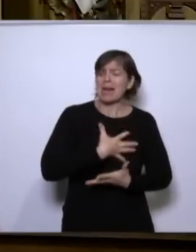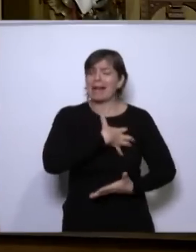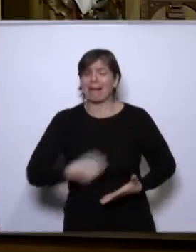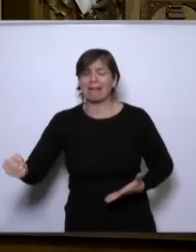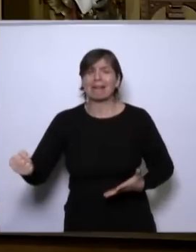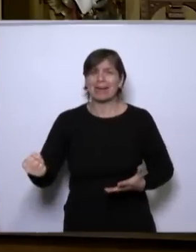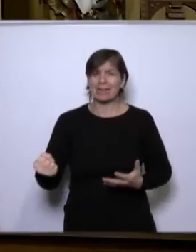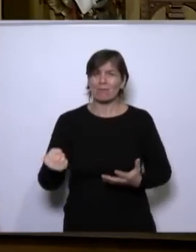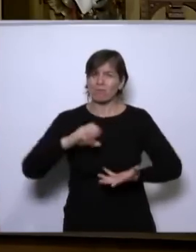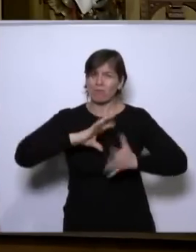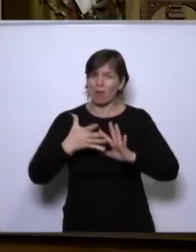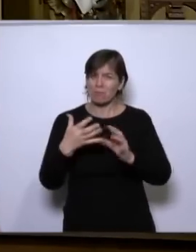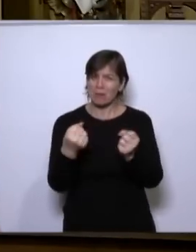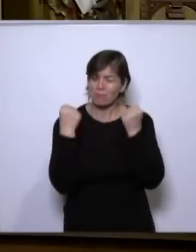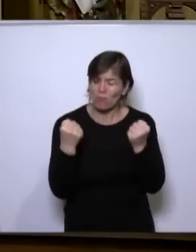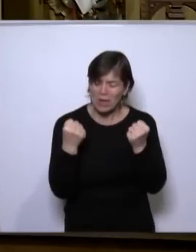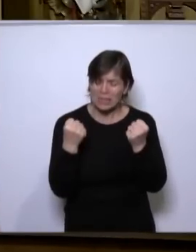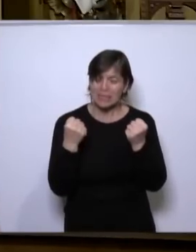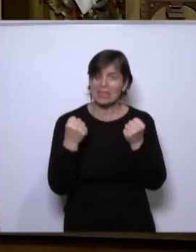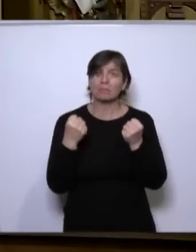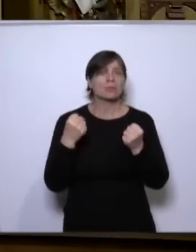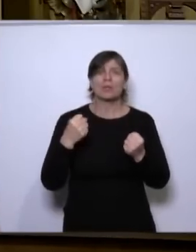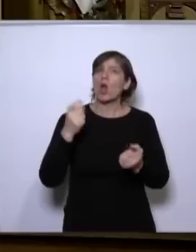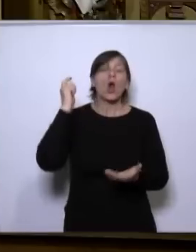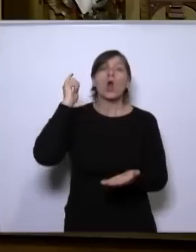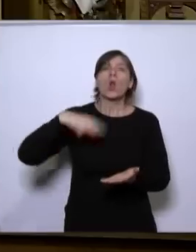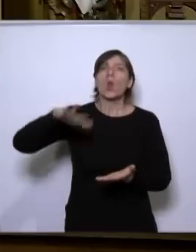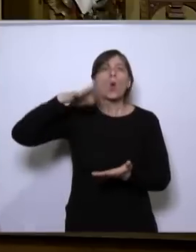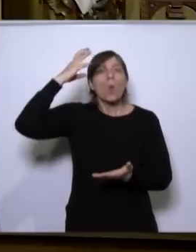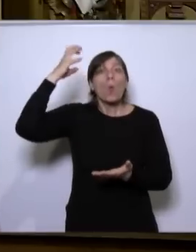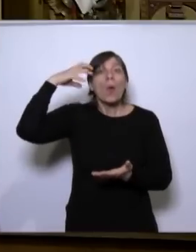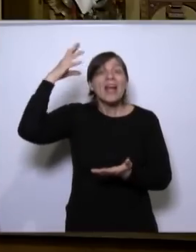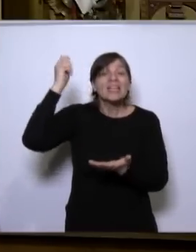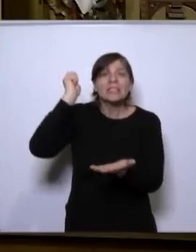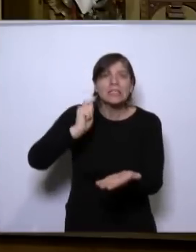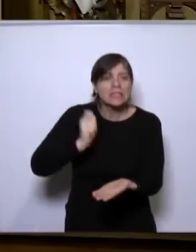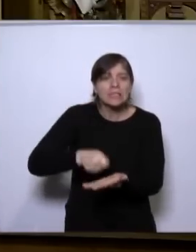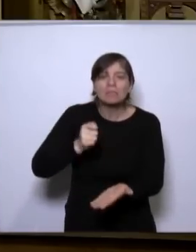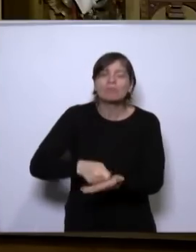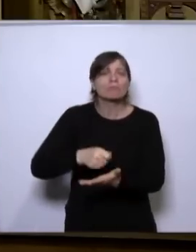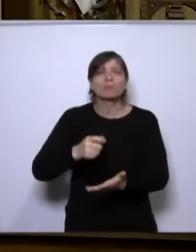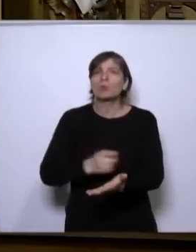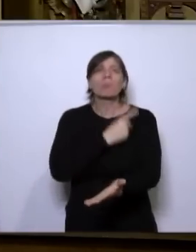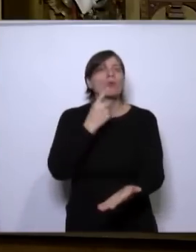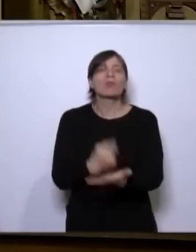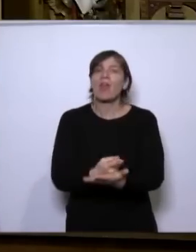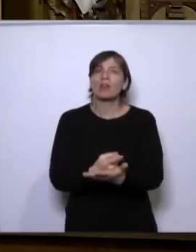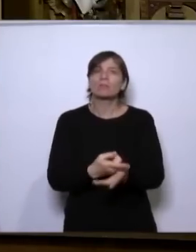violencia posible lo que los jueces no habían podido persuadir durante el proceso